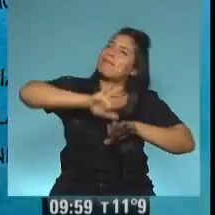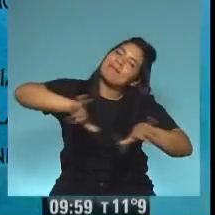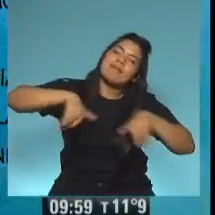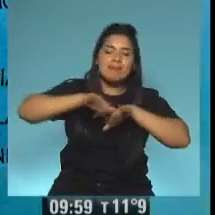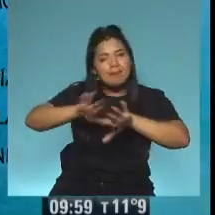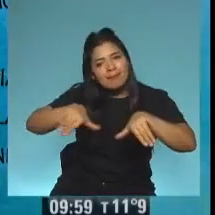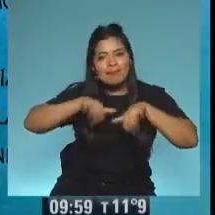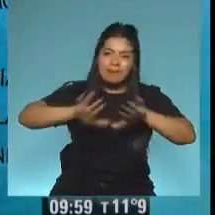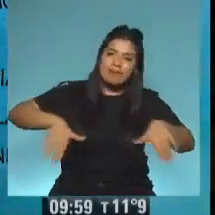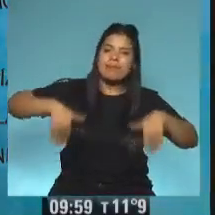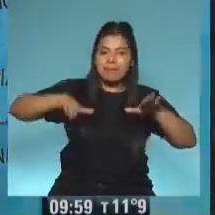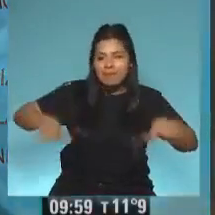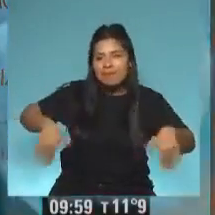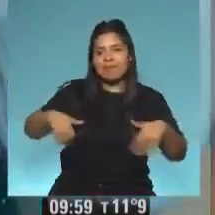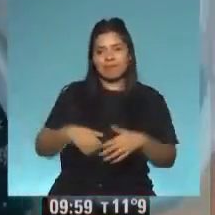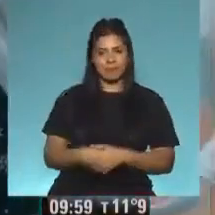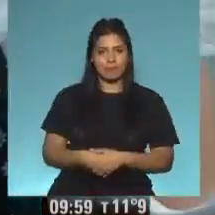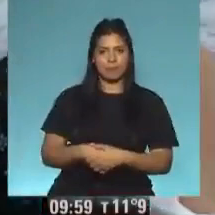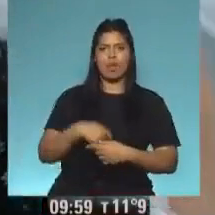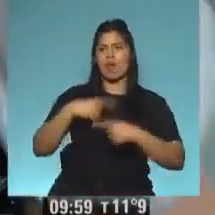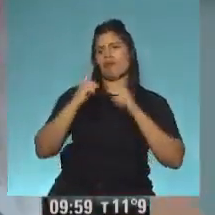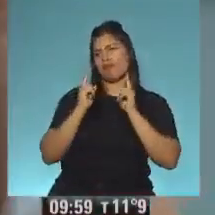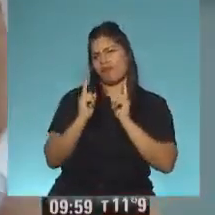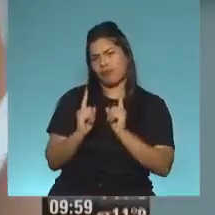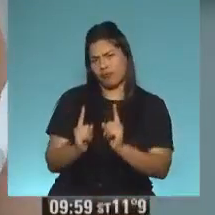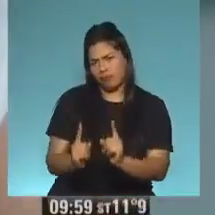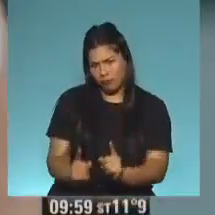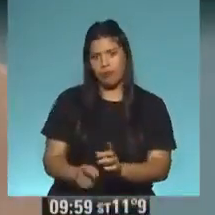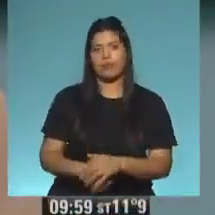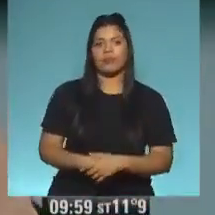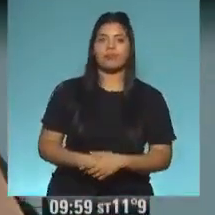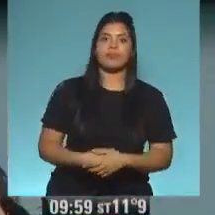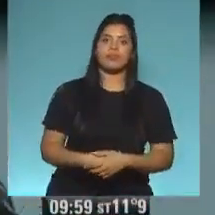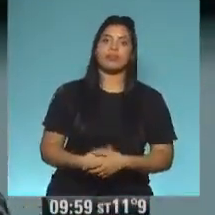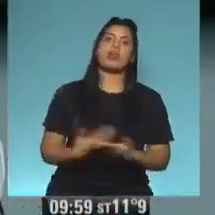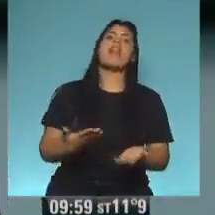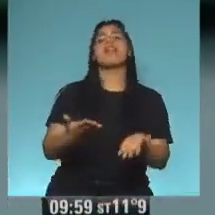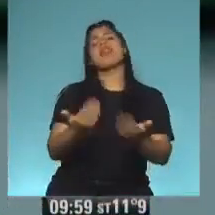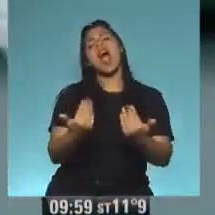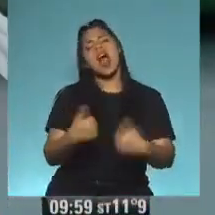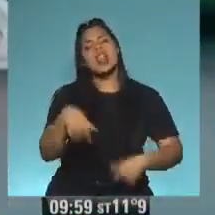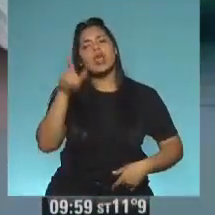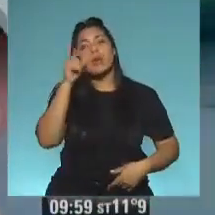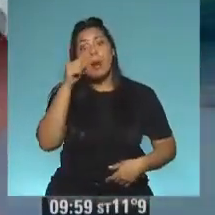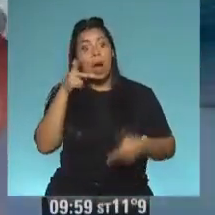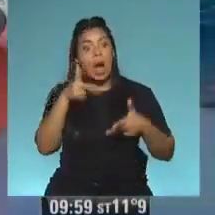Y en el mar siguió hasta mucho rato después. ¡Ya es hora de salir!, ordenó el